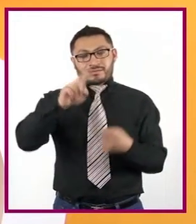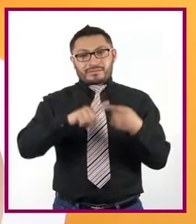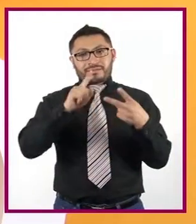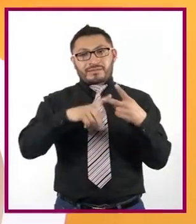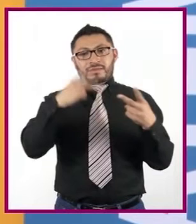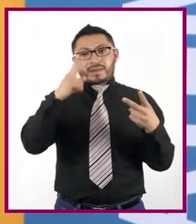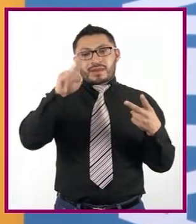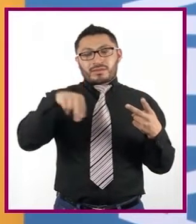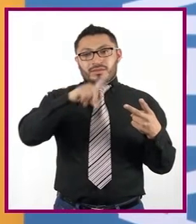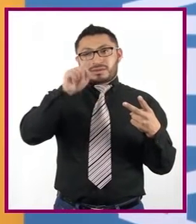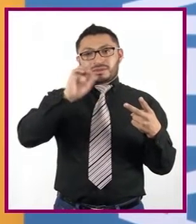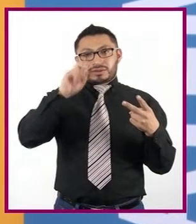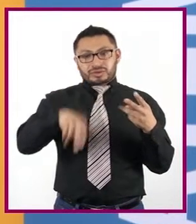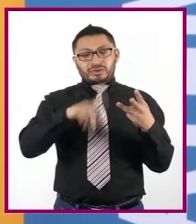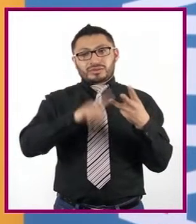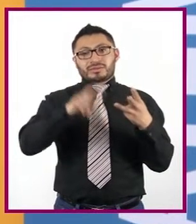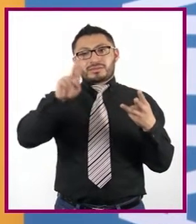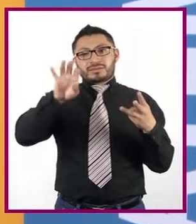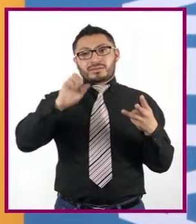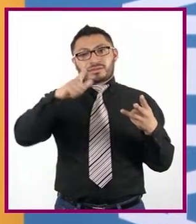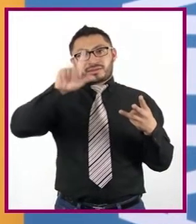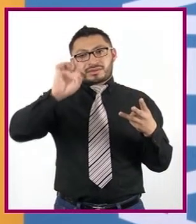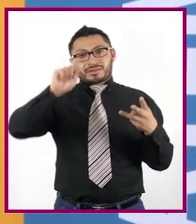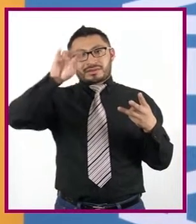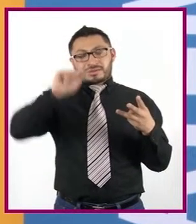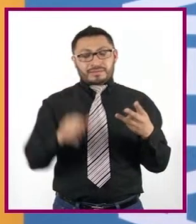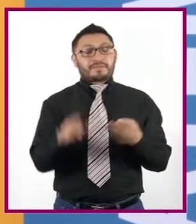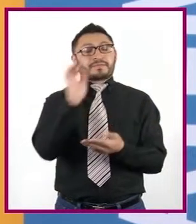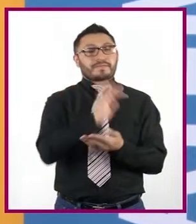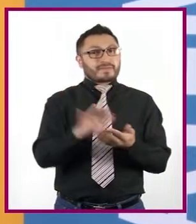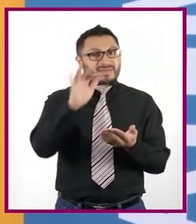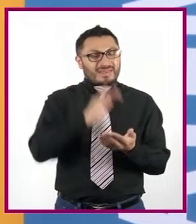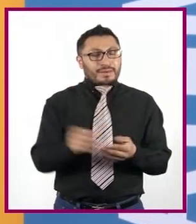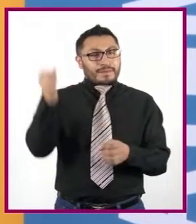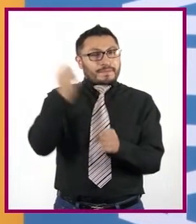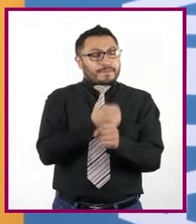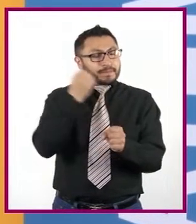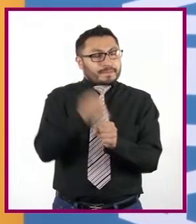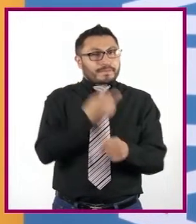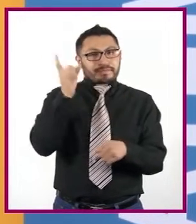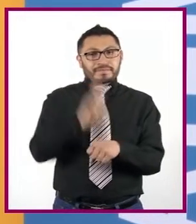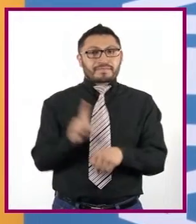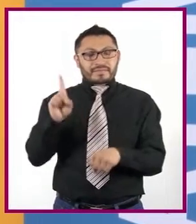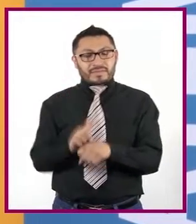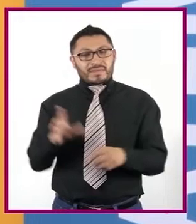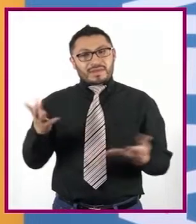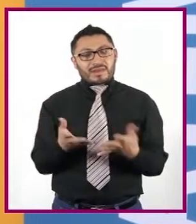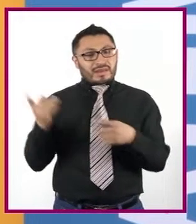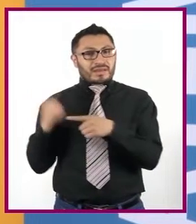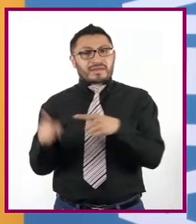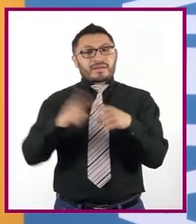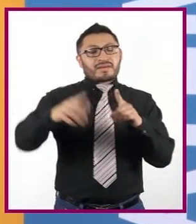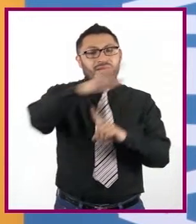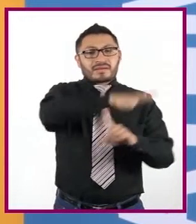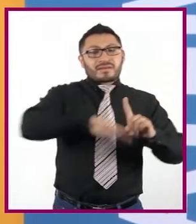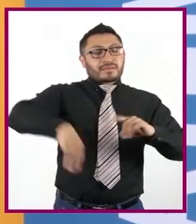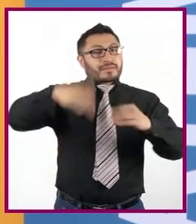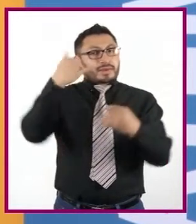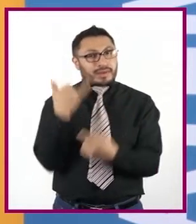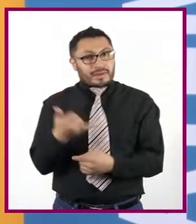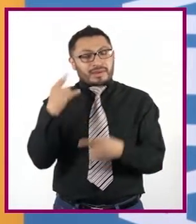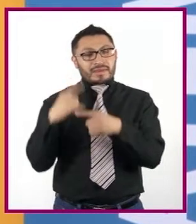regleta. La lectura es una práctica cotidiana que se realiza en diferentes contextos y por diversos